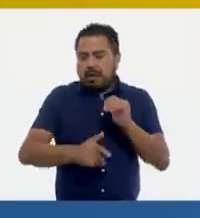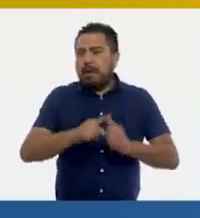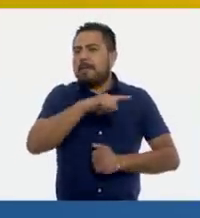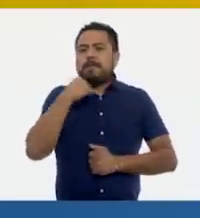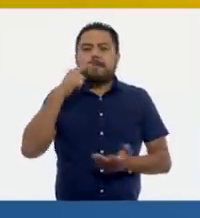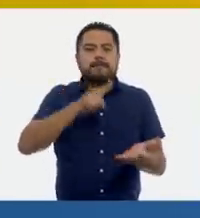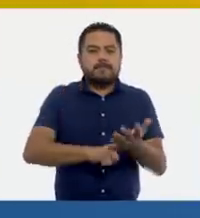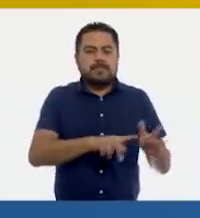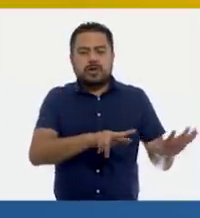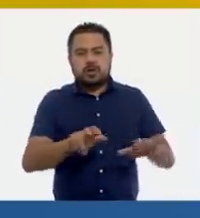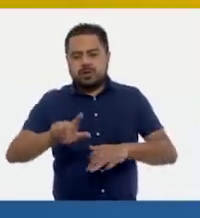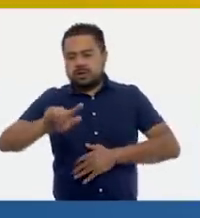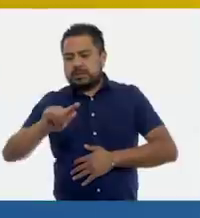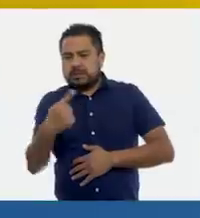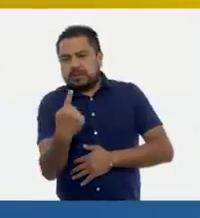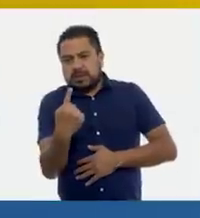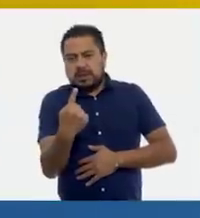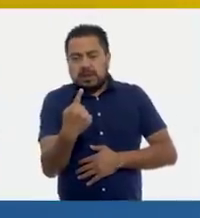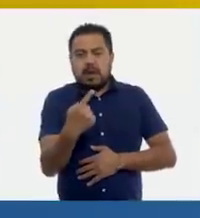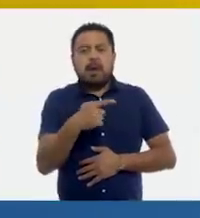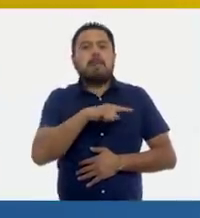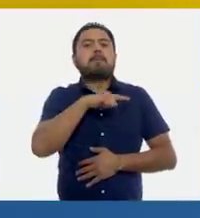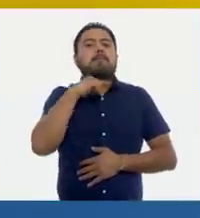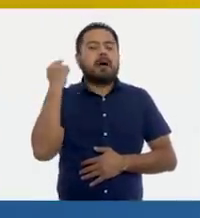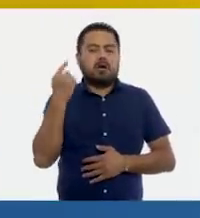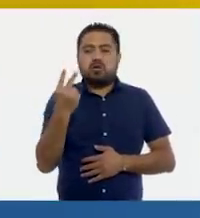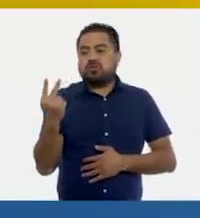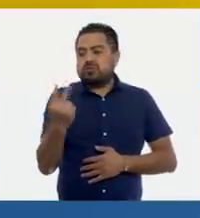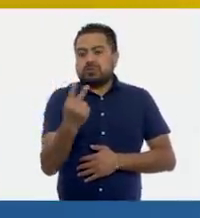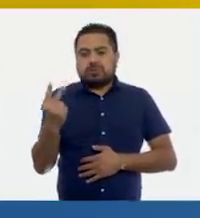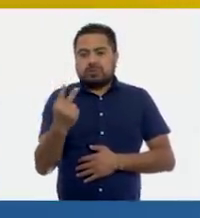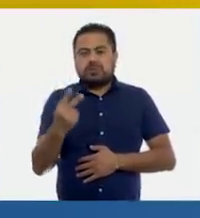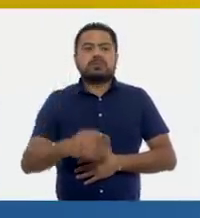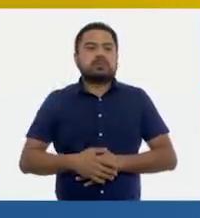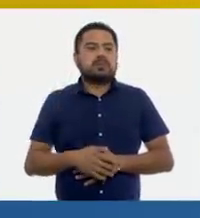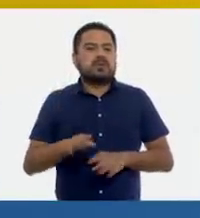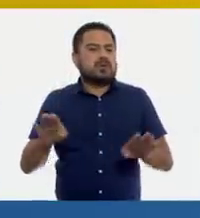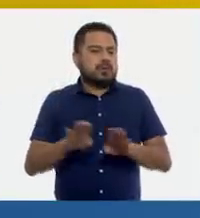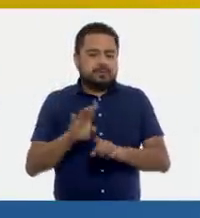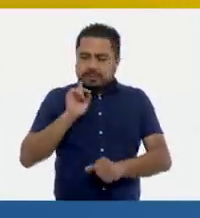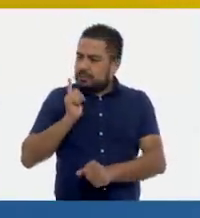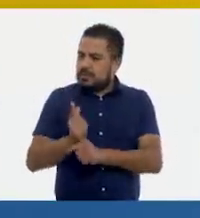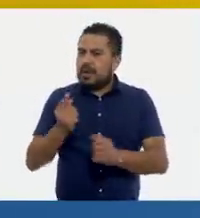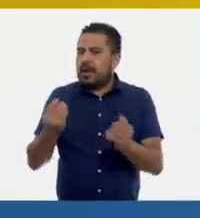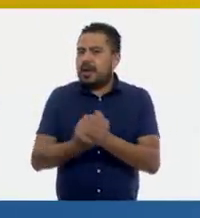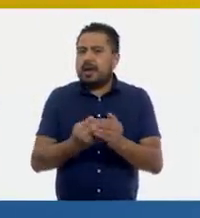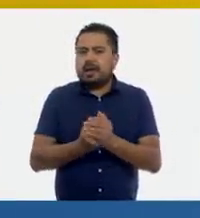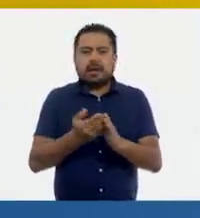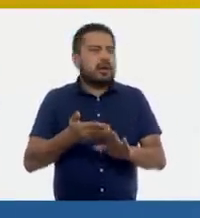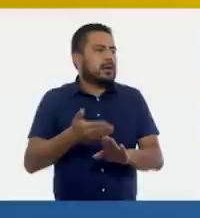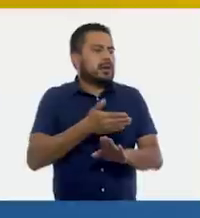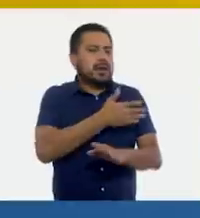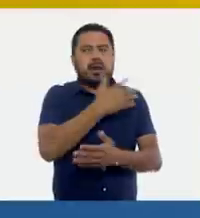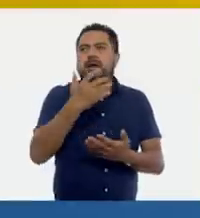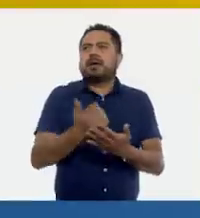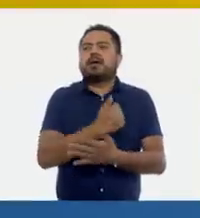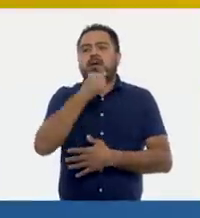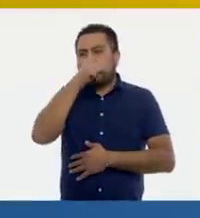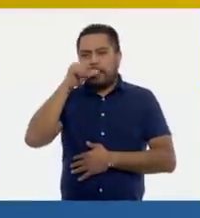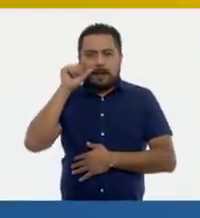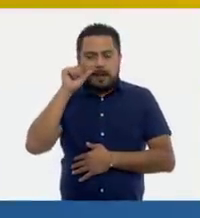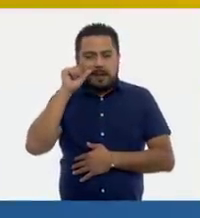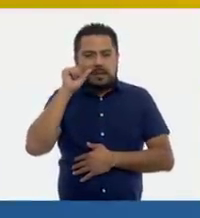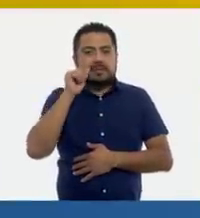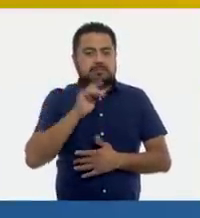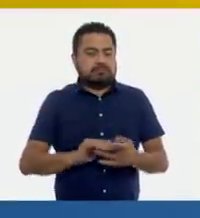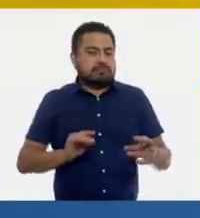en 1871, y perdió en ambas. Pues como vimos en clases pasadas, triunfó Benito Juárez.